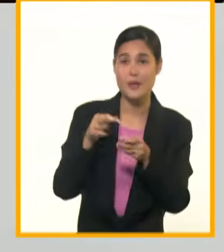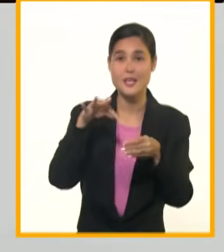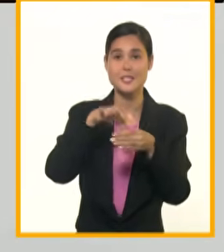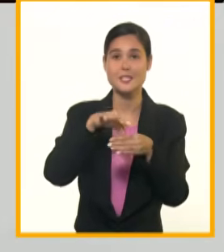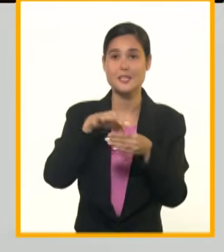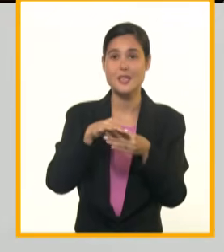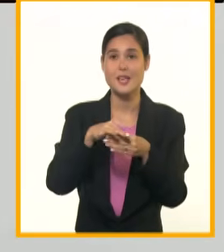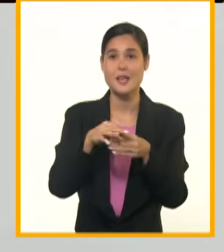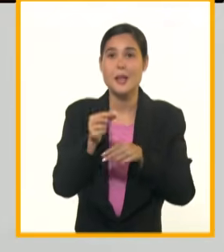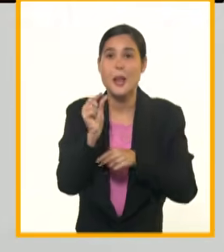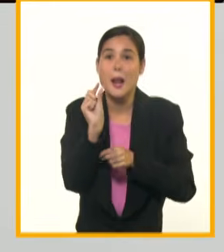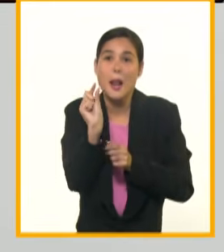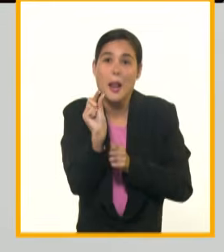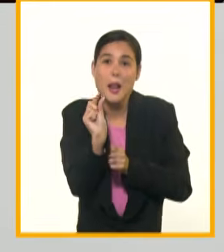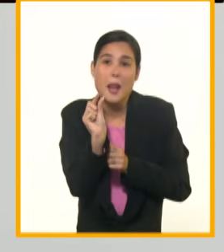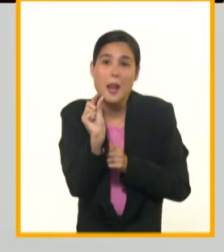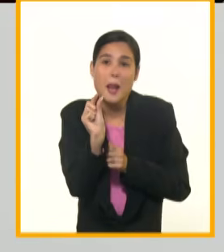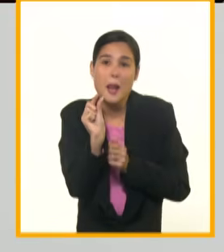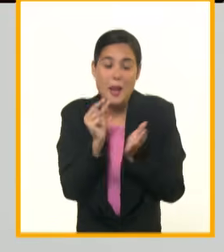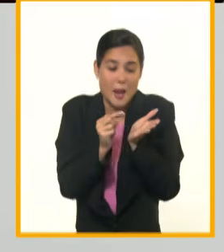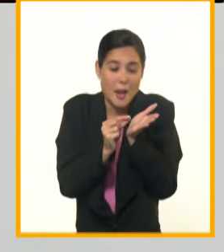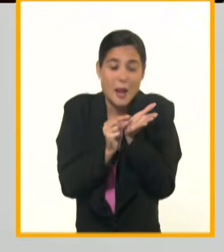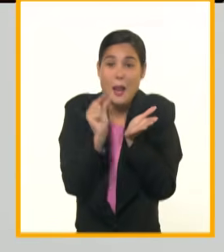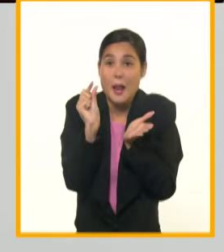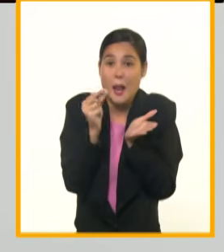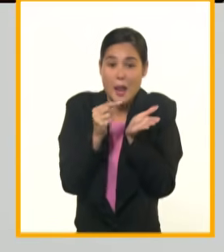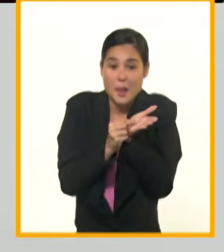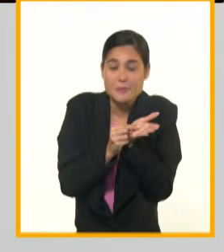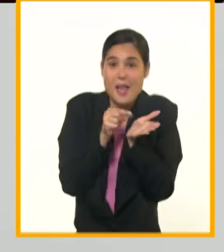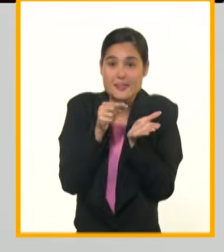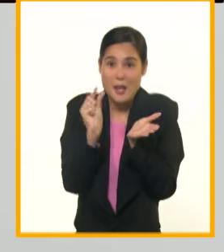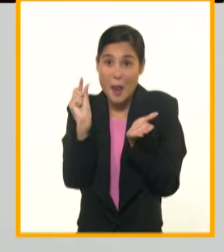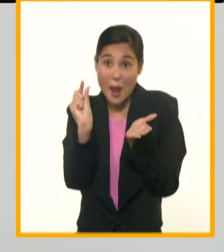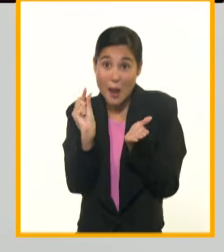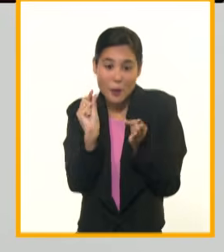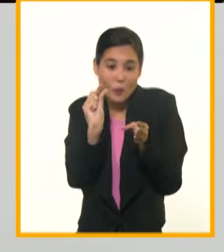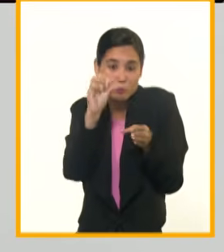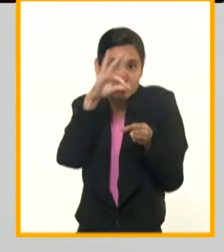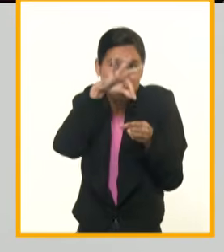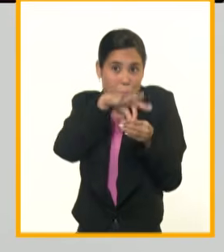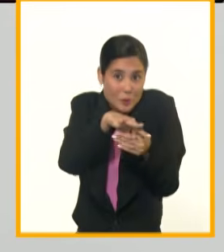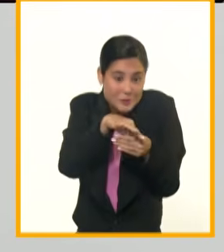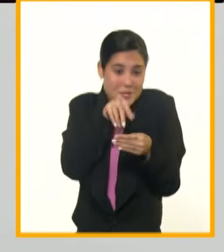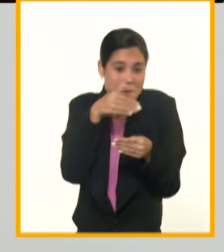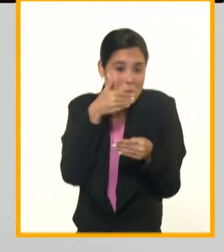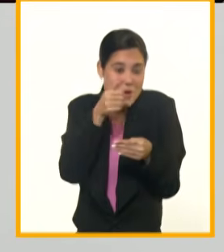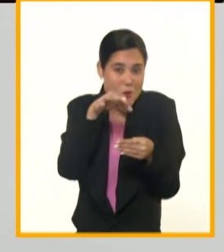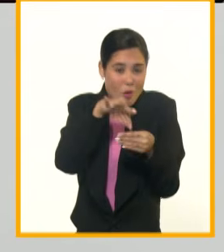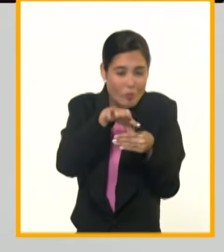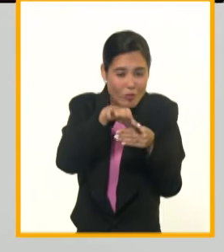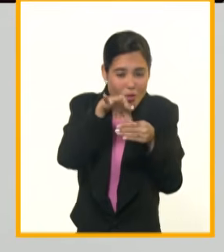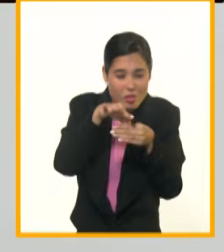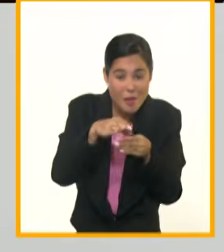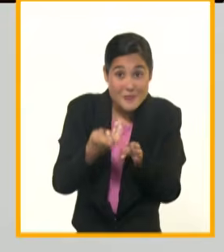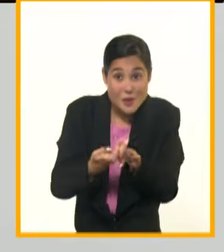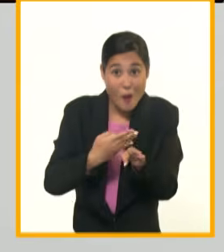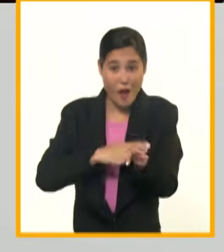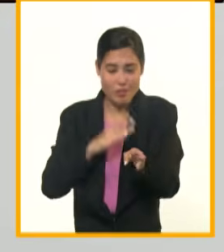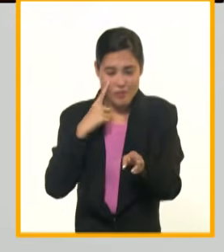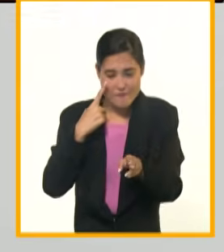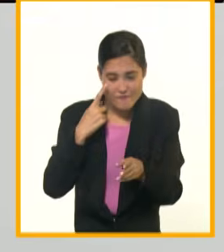producen con el 6GB la semilla de maíz para mayores resultados, para que tengan menores afectaciones desde el punto de